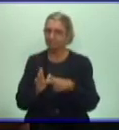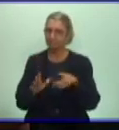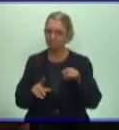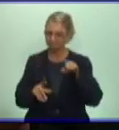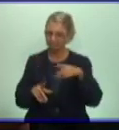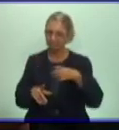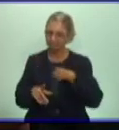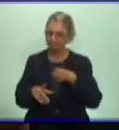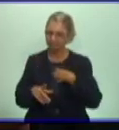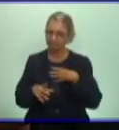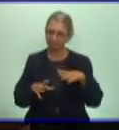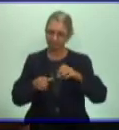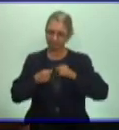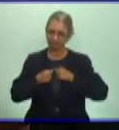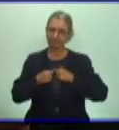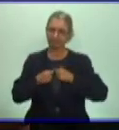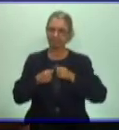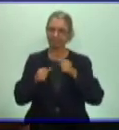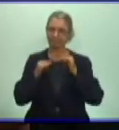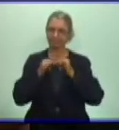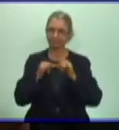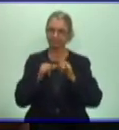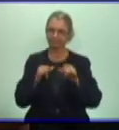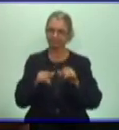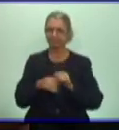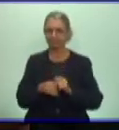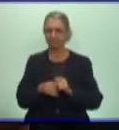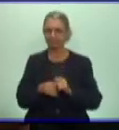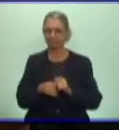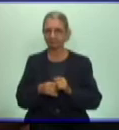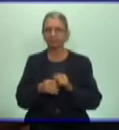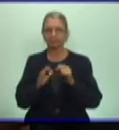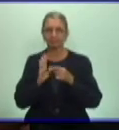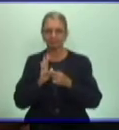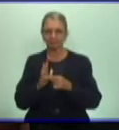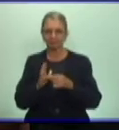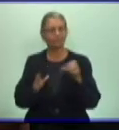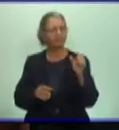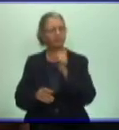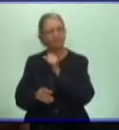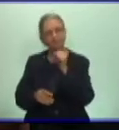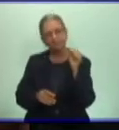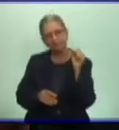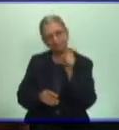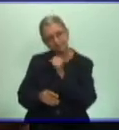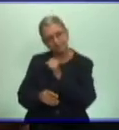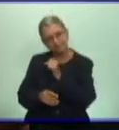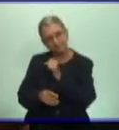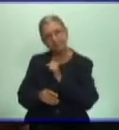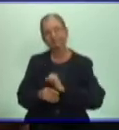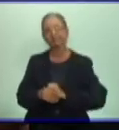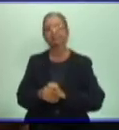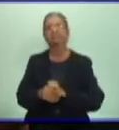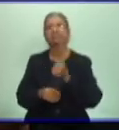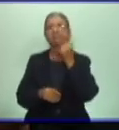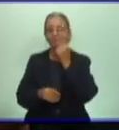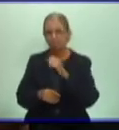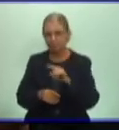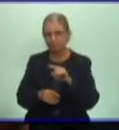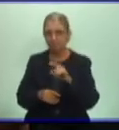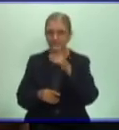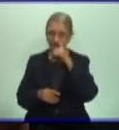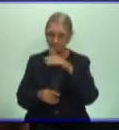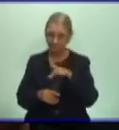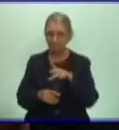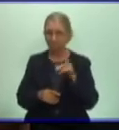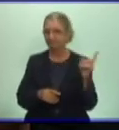se transmite. Esta es una de las sugerencias. Mire, a través de canciones, también el niño escucha la